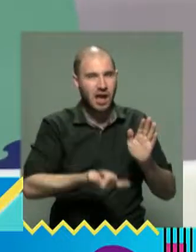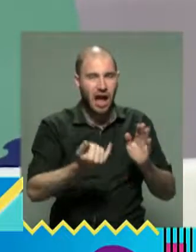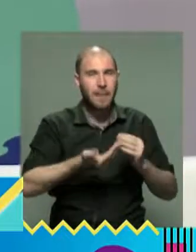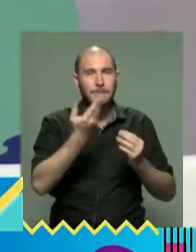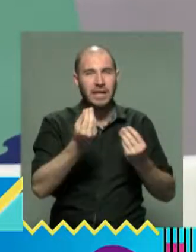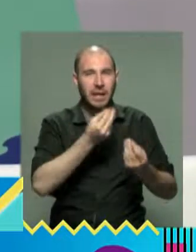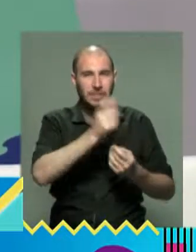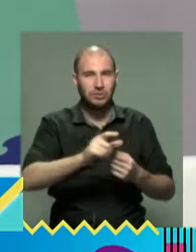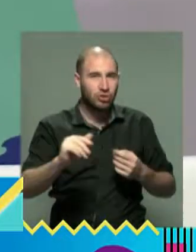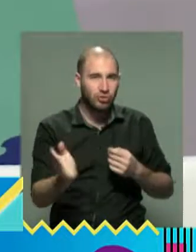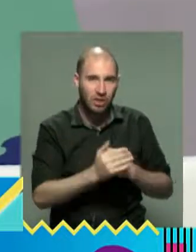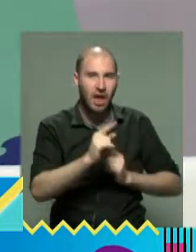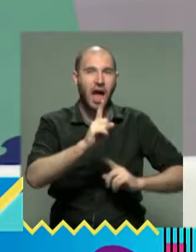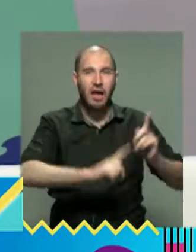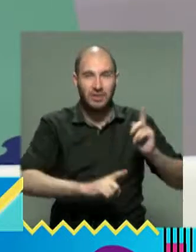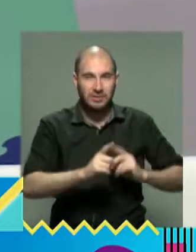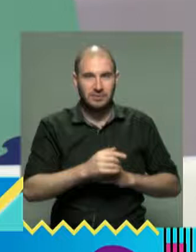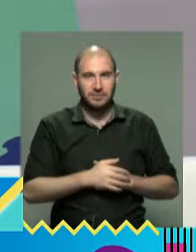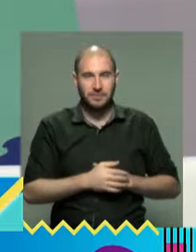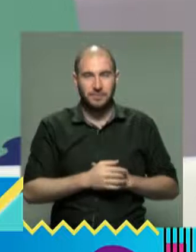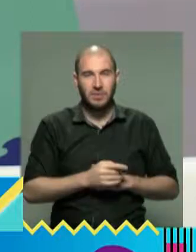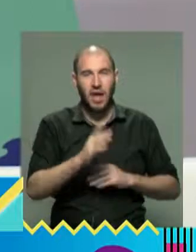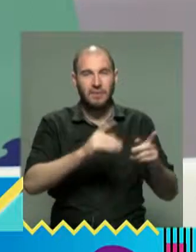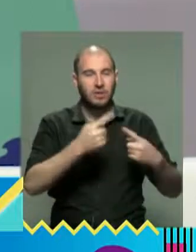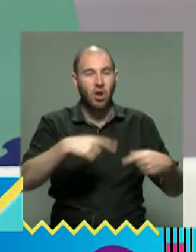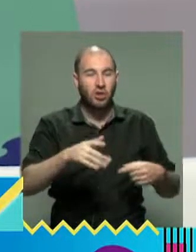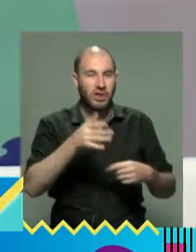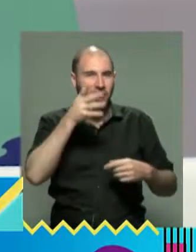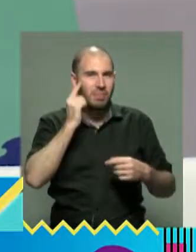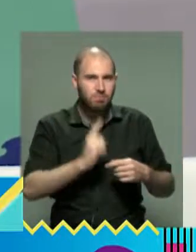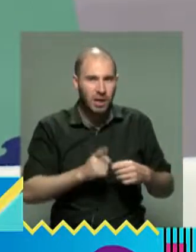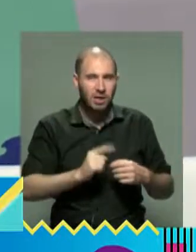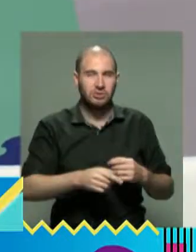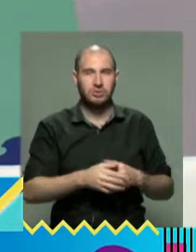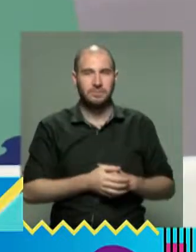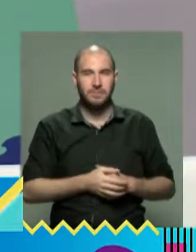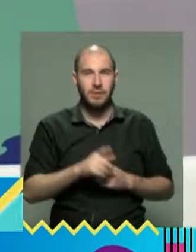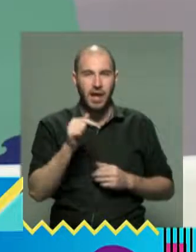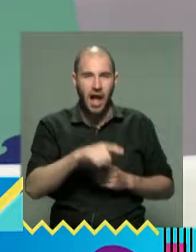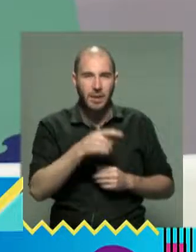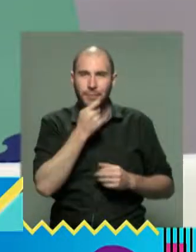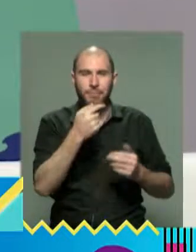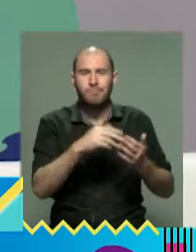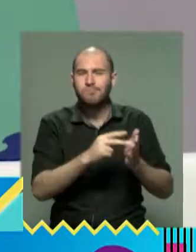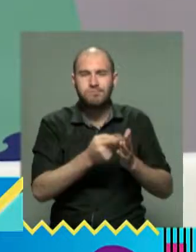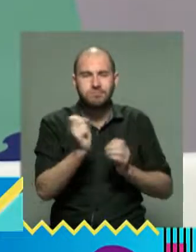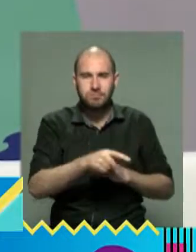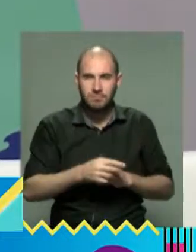todas aquellas personas que quizás en algún momento, en lo extremo, si nos vamos directamente a lo extremo, sufren alguna situación.